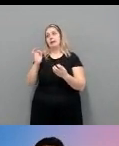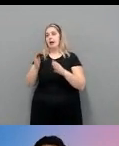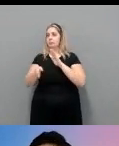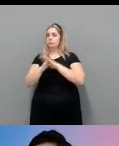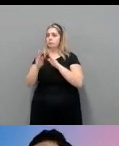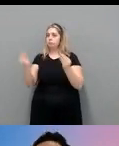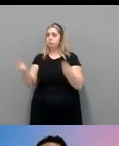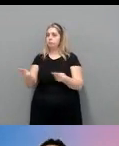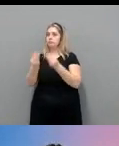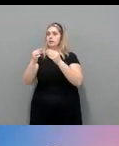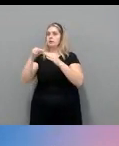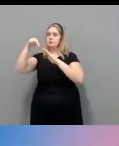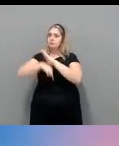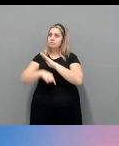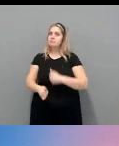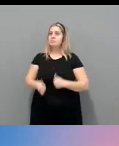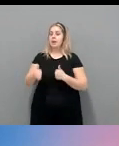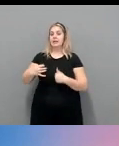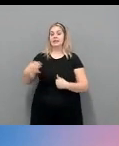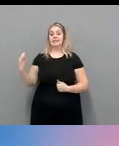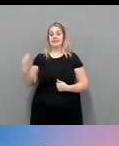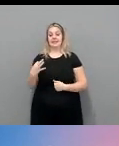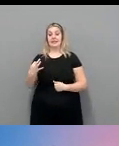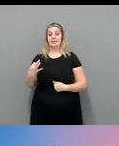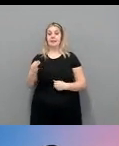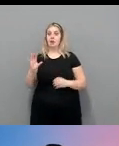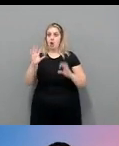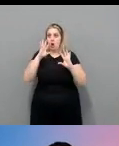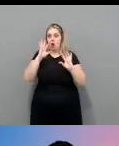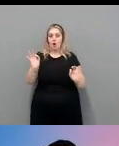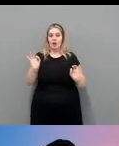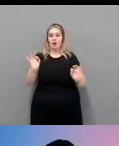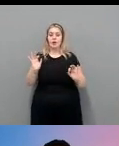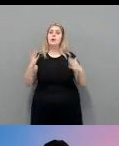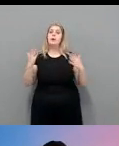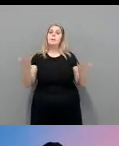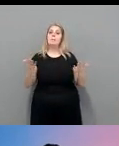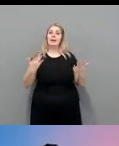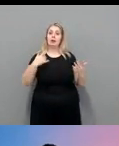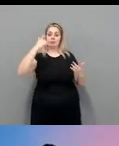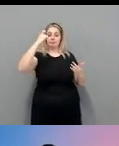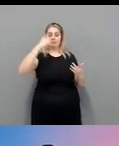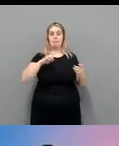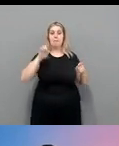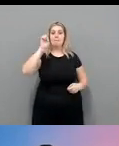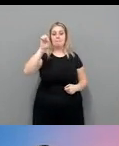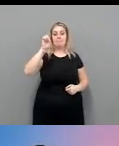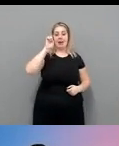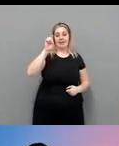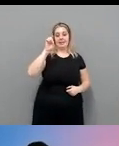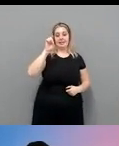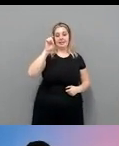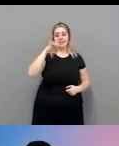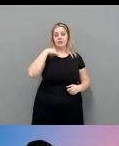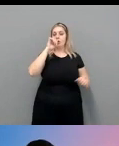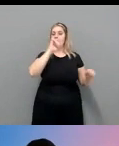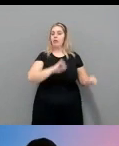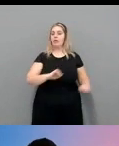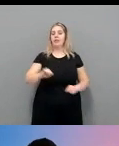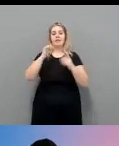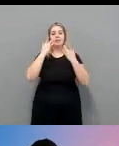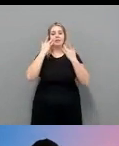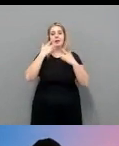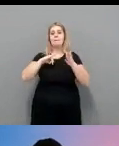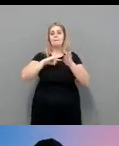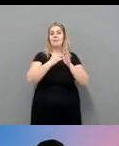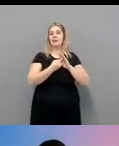mejorando y profundizando en ello, por supuesto que sí, pero como maestra defiendo fielmente la